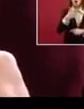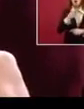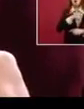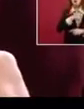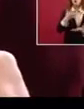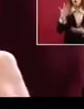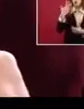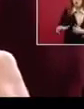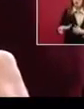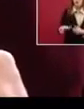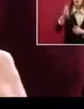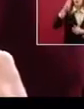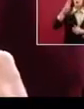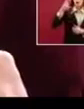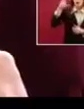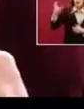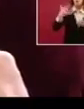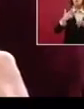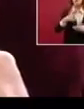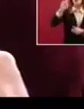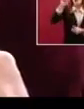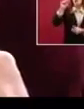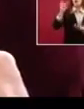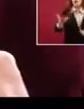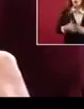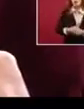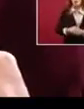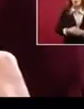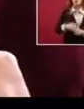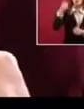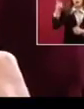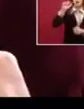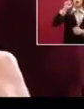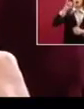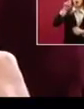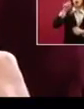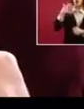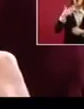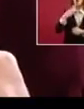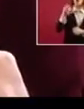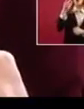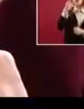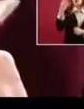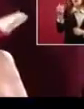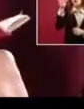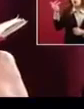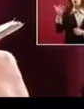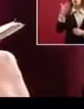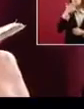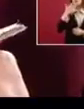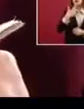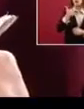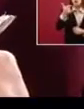y en baja california hay veinte otro ejemplo es arizona 508 y son ahora son siete